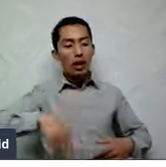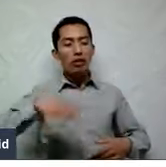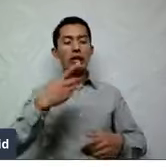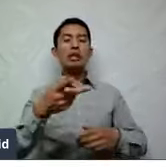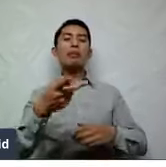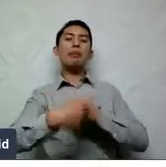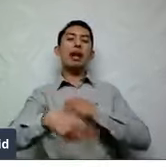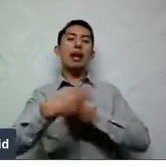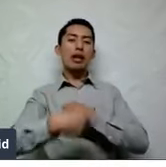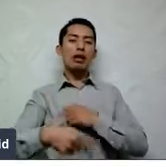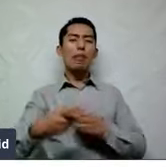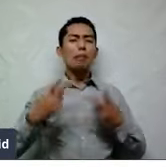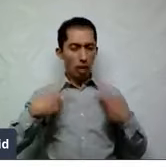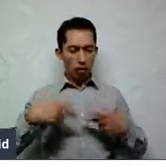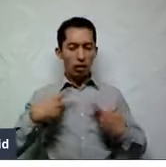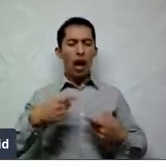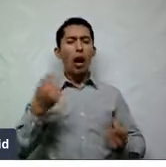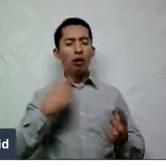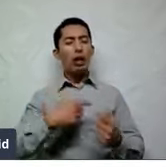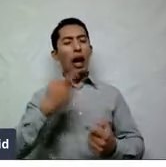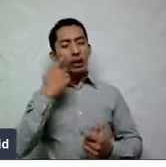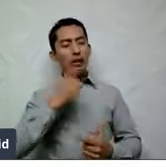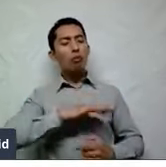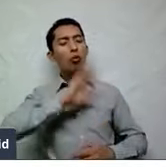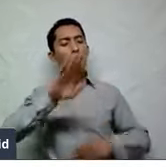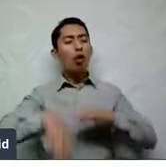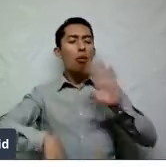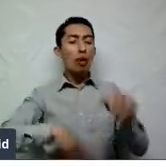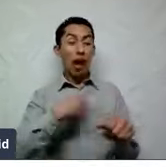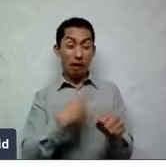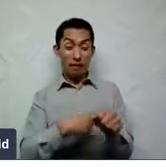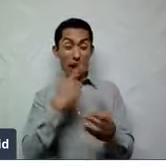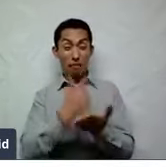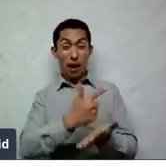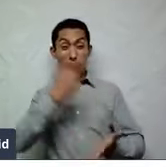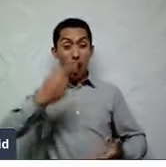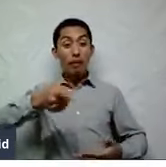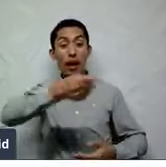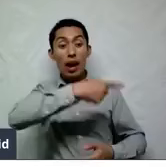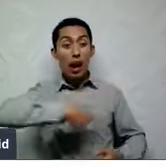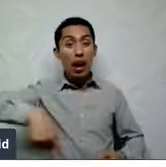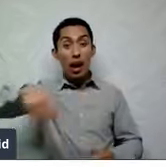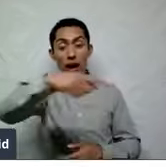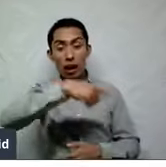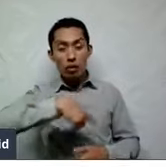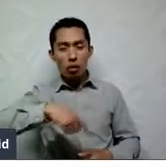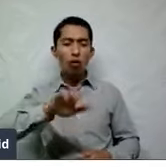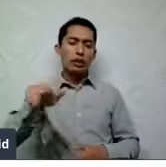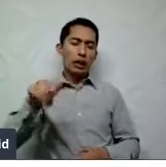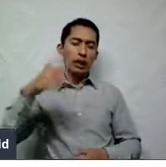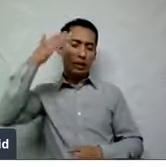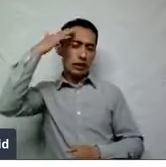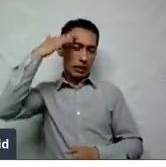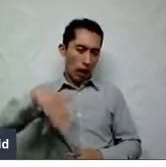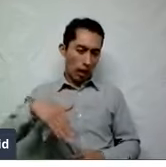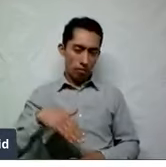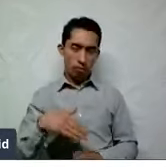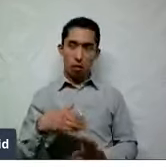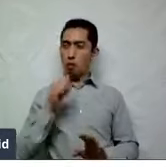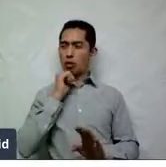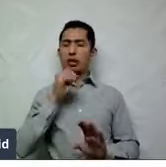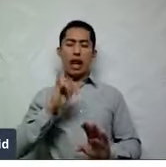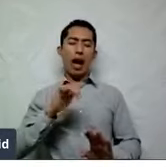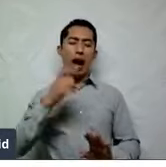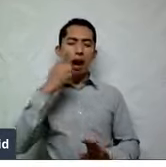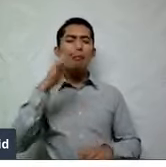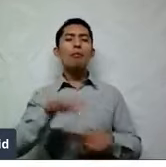están ahorita falleciendo o que están ahorita enfermando gravemente, lo sabemos muy bien todos, no es nuevo, son personas